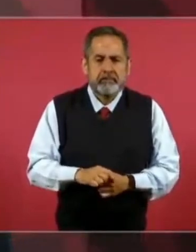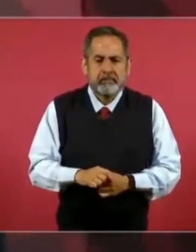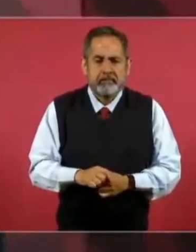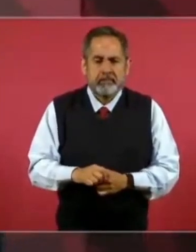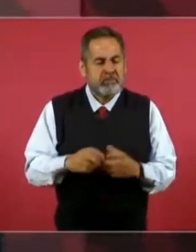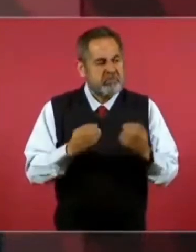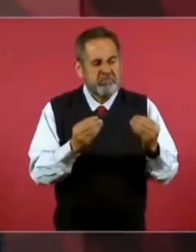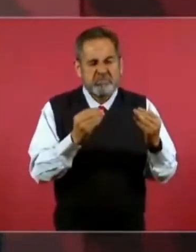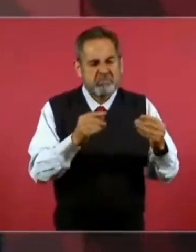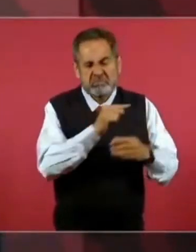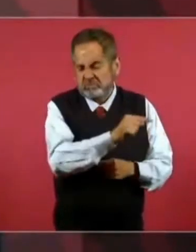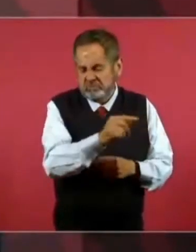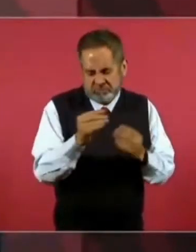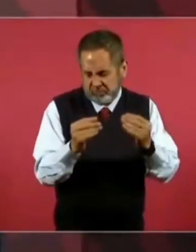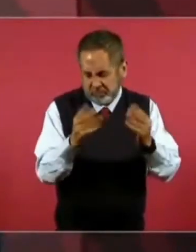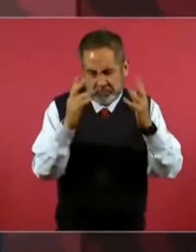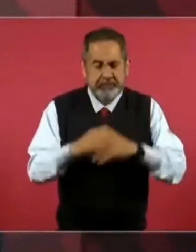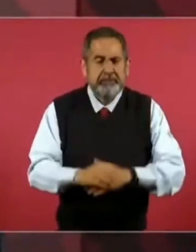muchos de ellos,